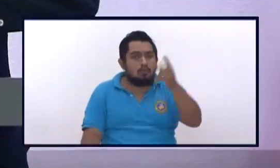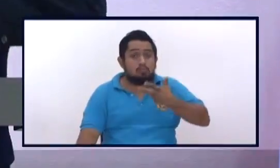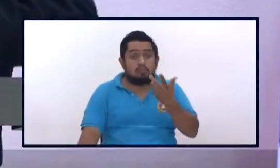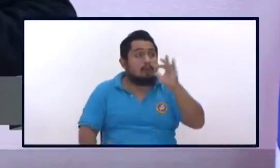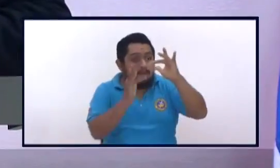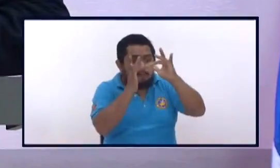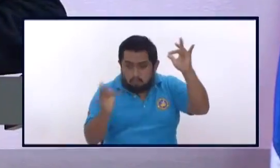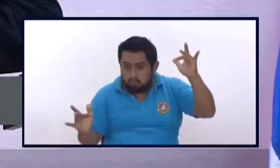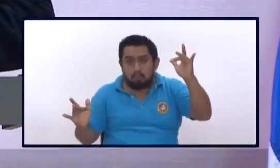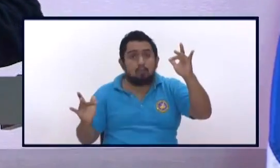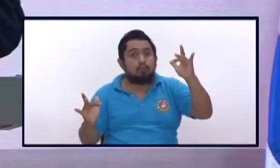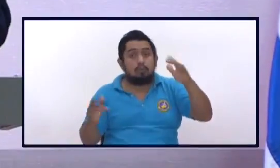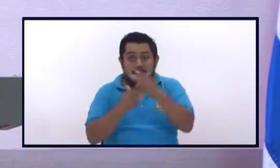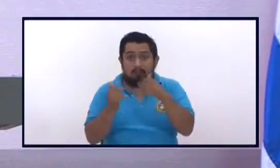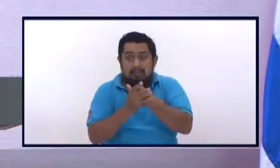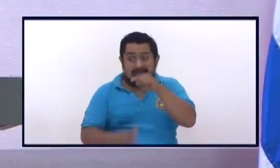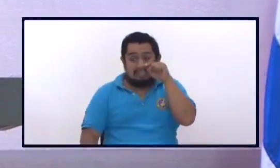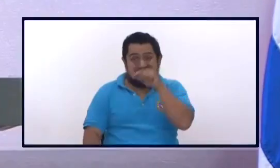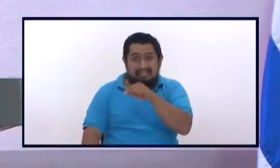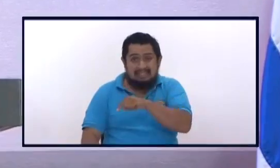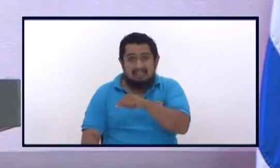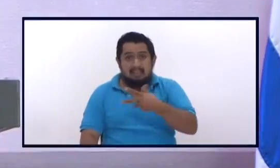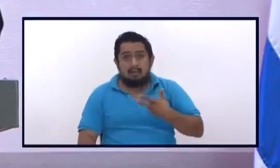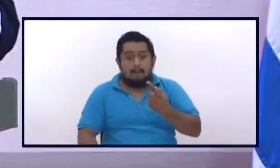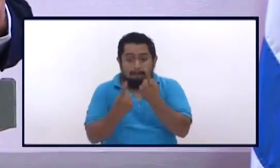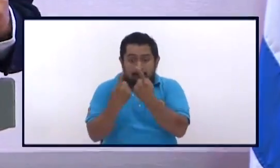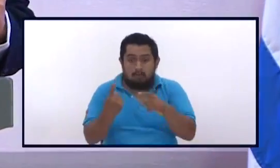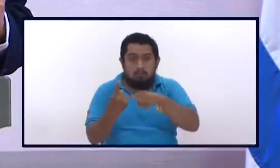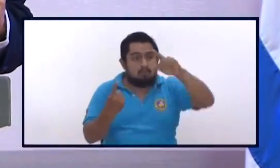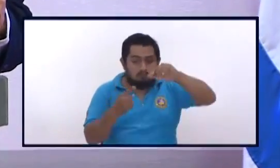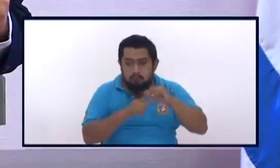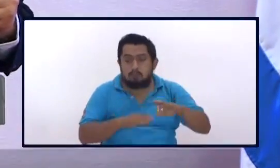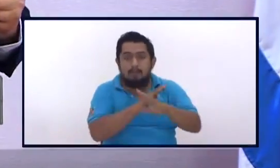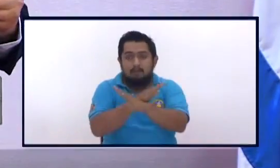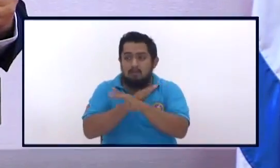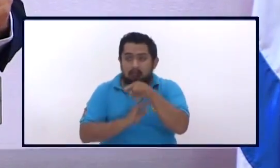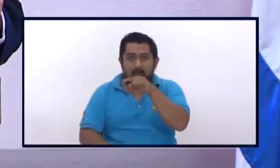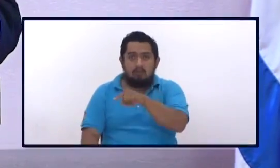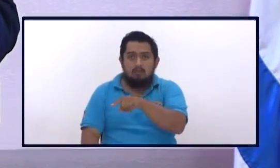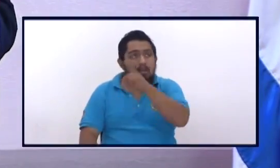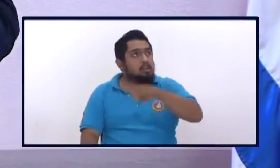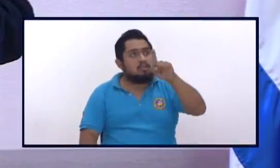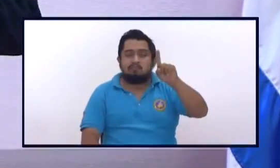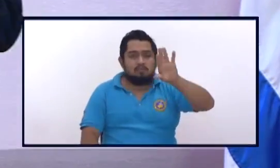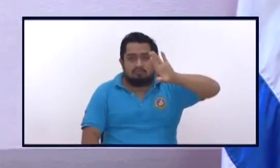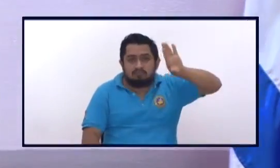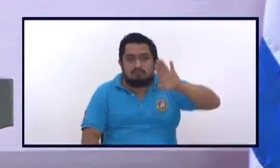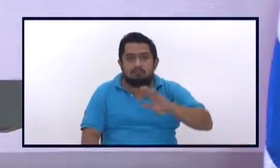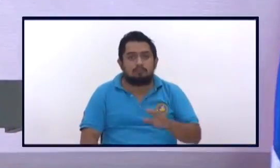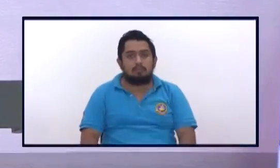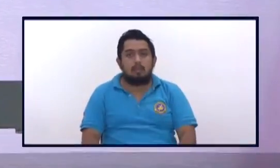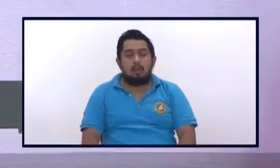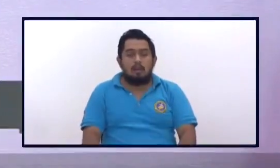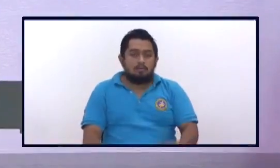cobertura el problema es que hay gente que si te quiere dar cobertura y no necesariamente dios estaba cazando una